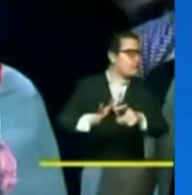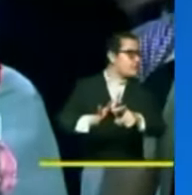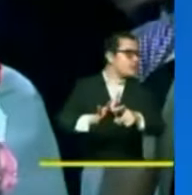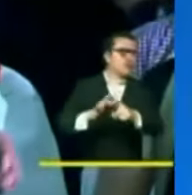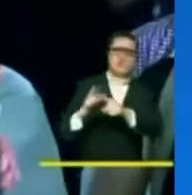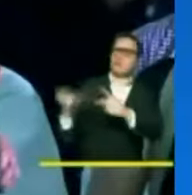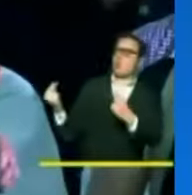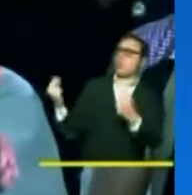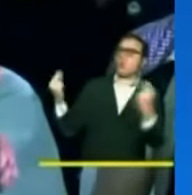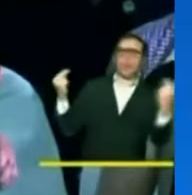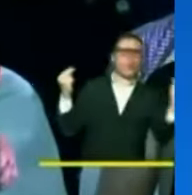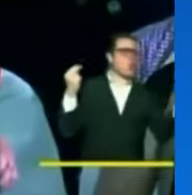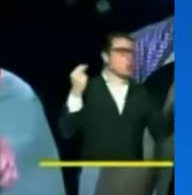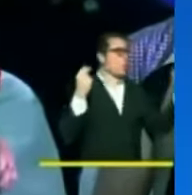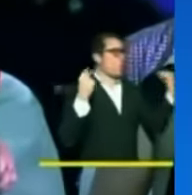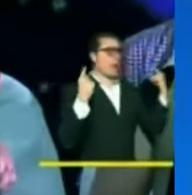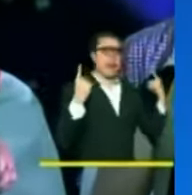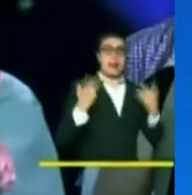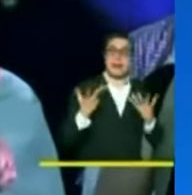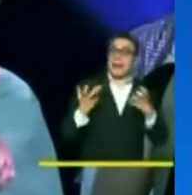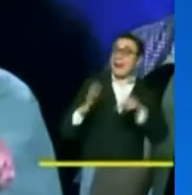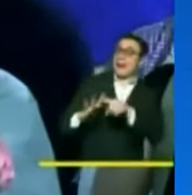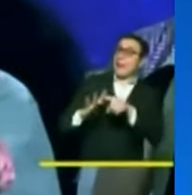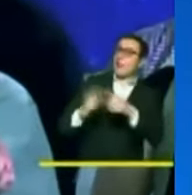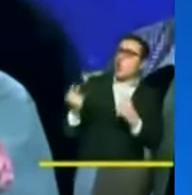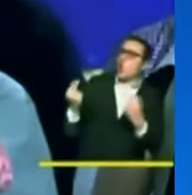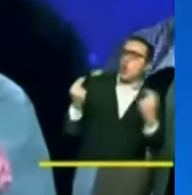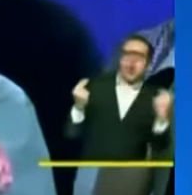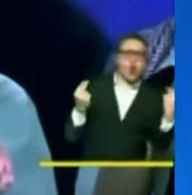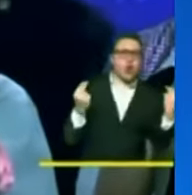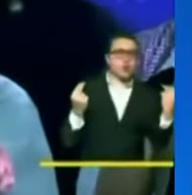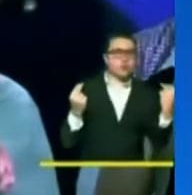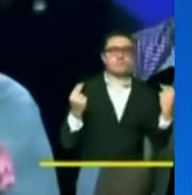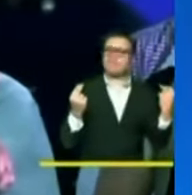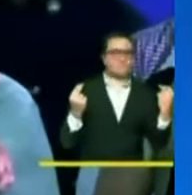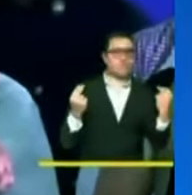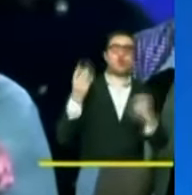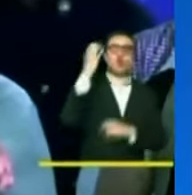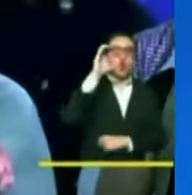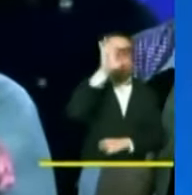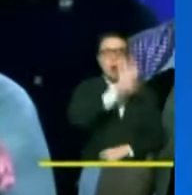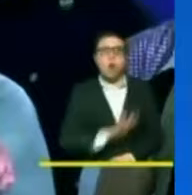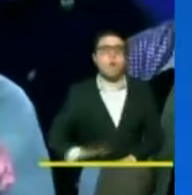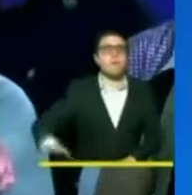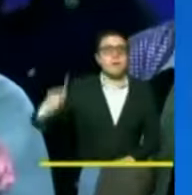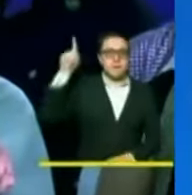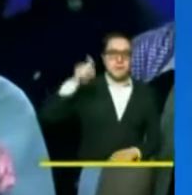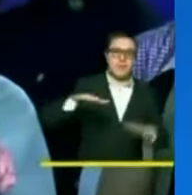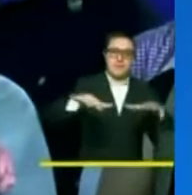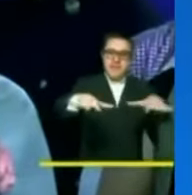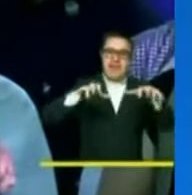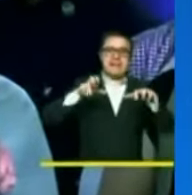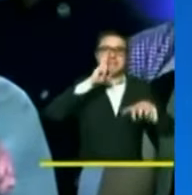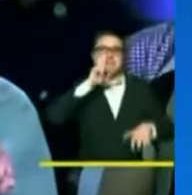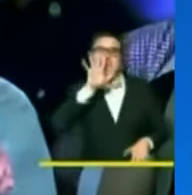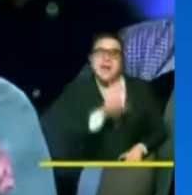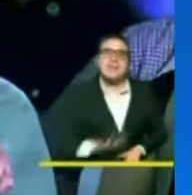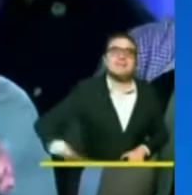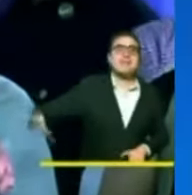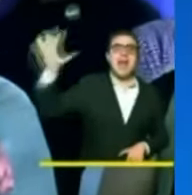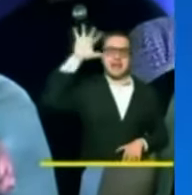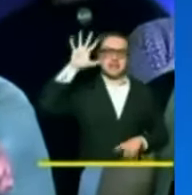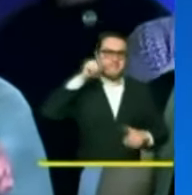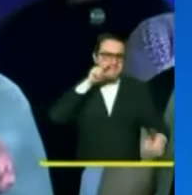mayorías cualificadas O sea que sería mucho más complejo hacer ese tipo de ideas y por eso yo sostengo que si el presidente